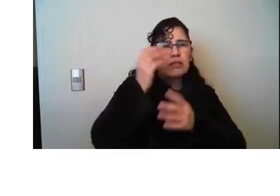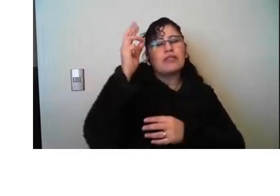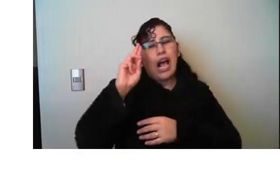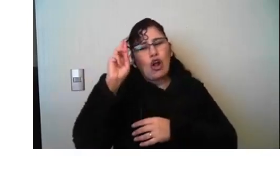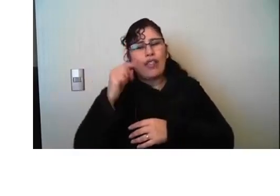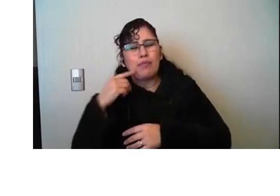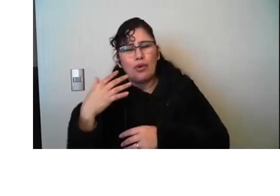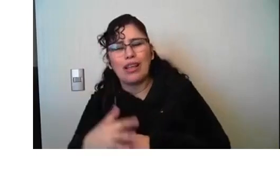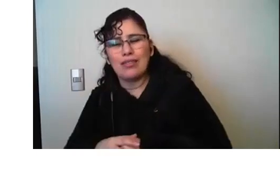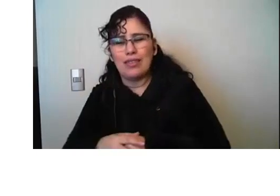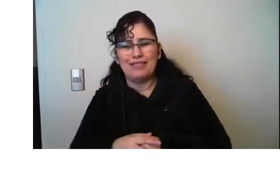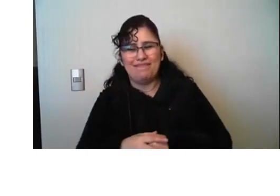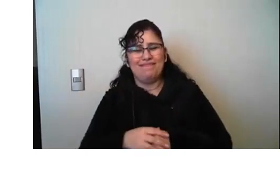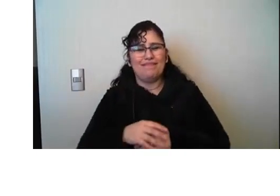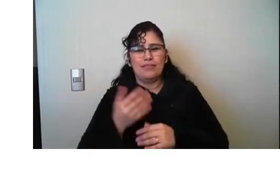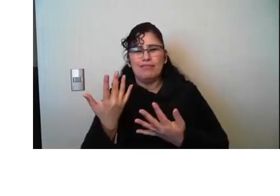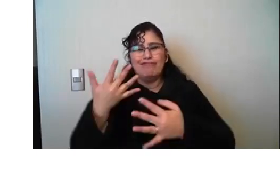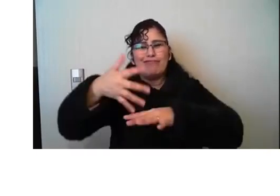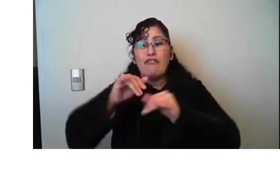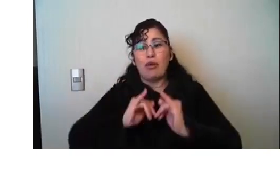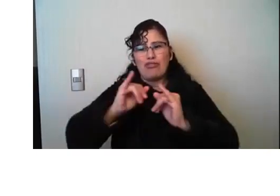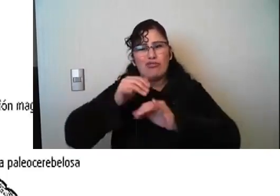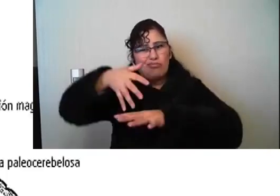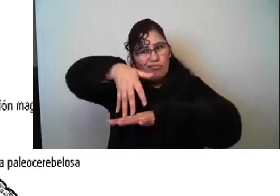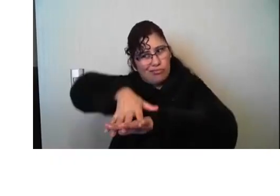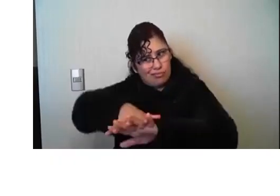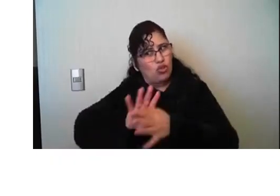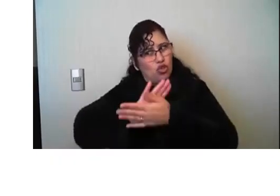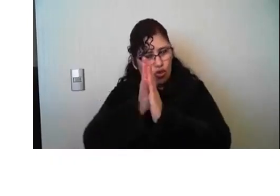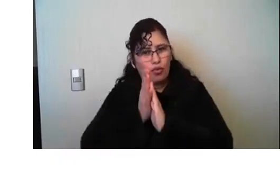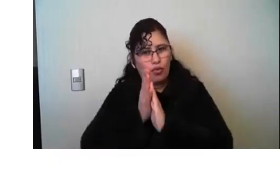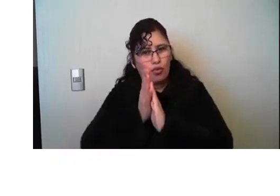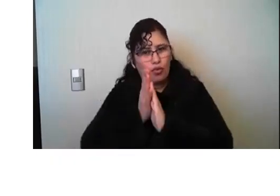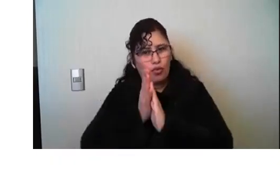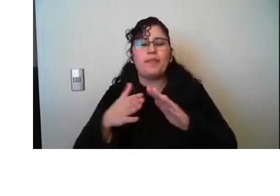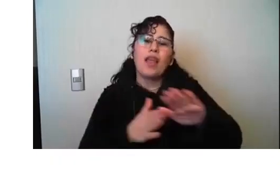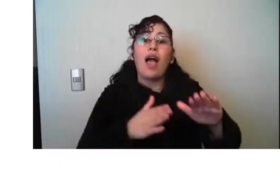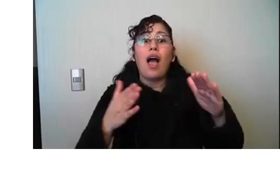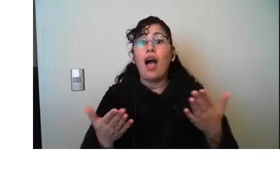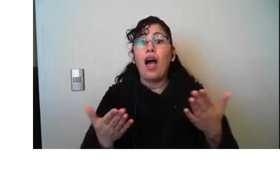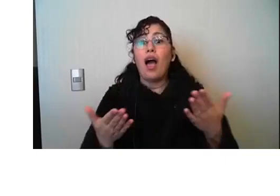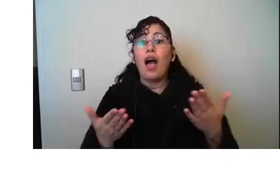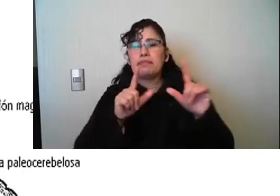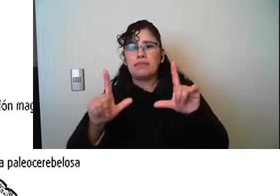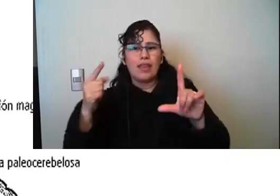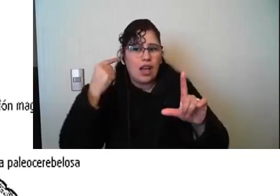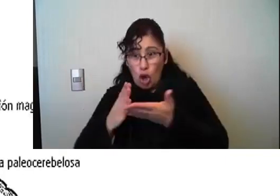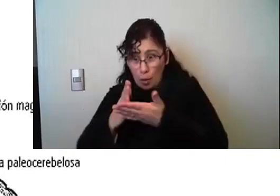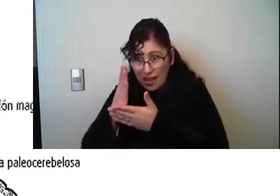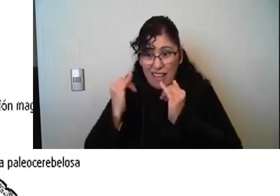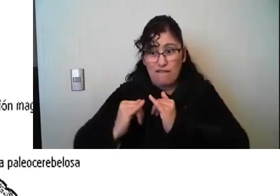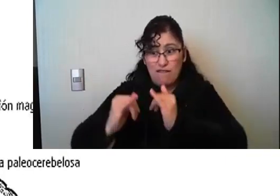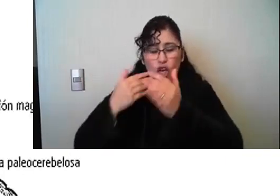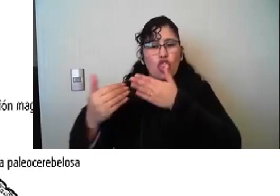Ahora, ¿dónde partirá esta información? En este sistema del oído hacia el cerebelo, en